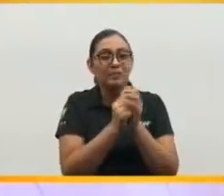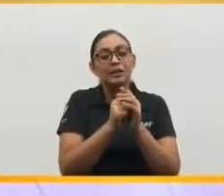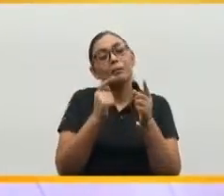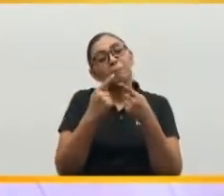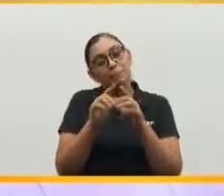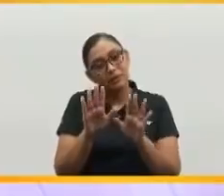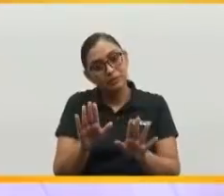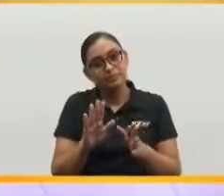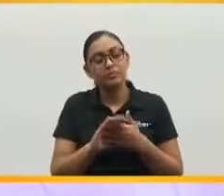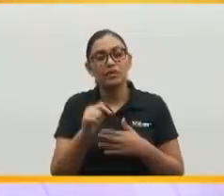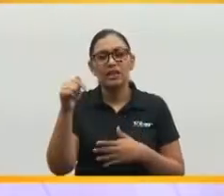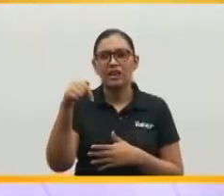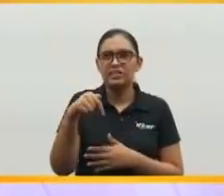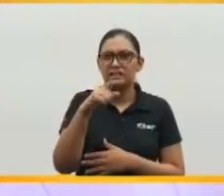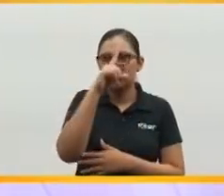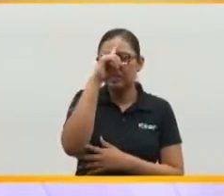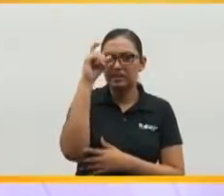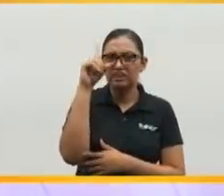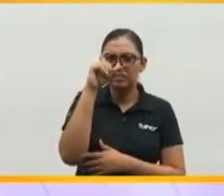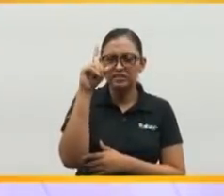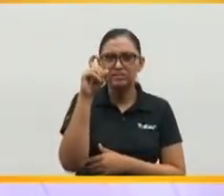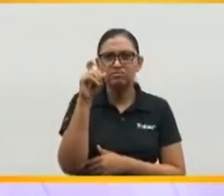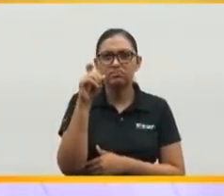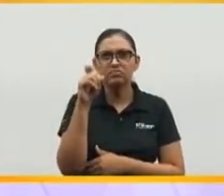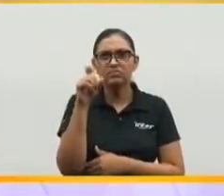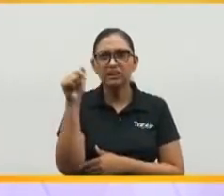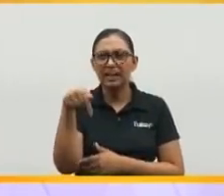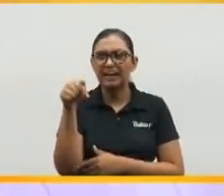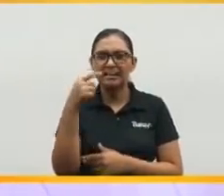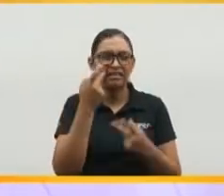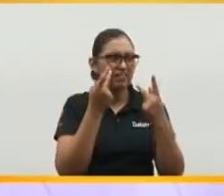el Ministerio de Trabajo la visita por lo menos dos veces a la semana.